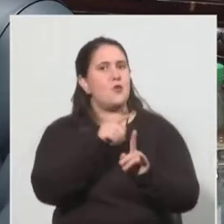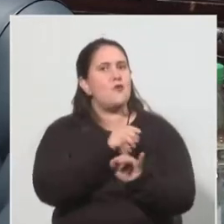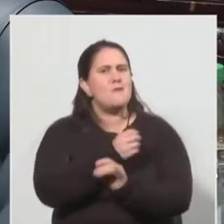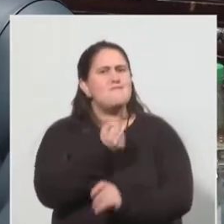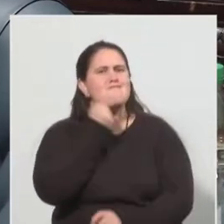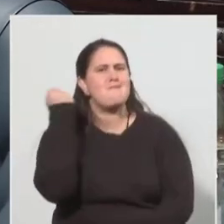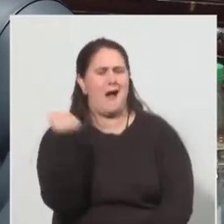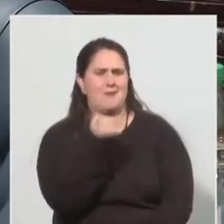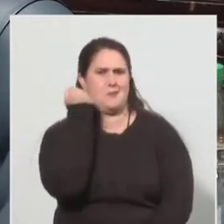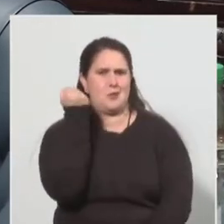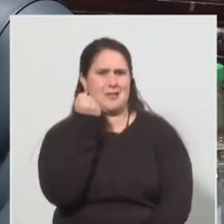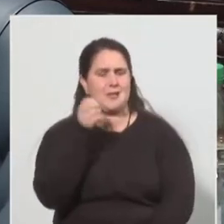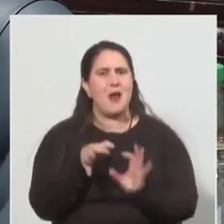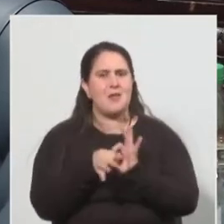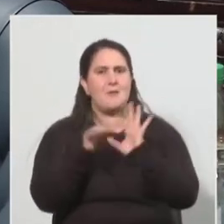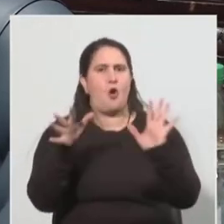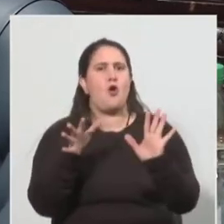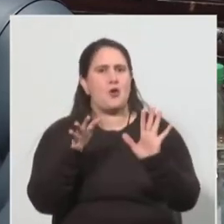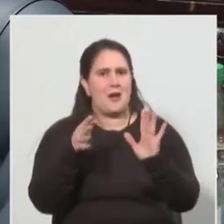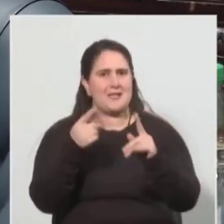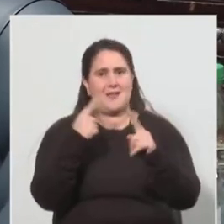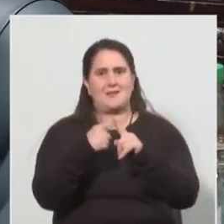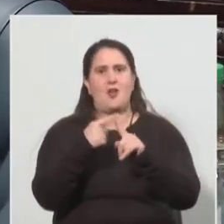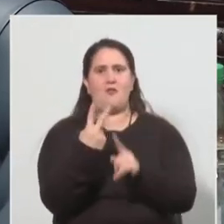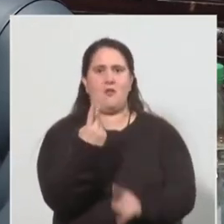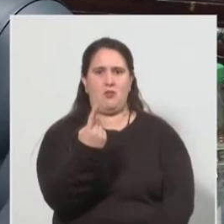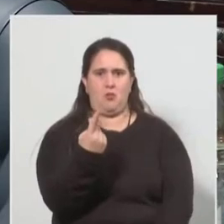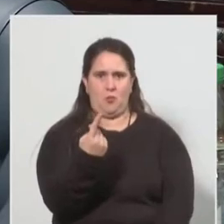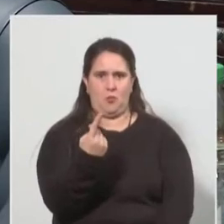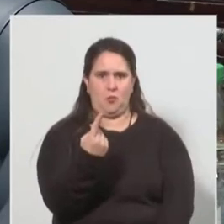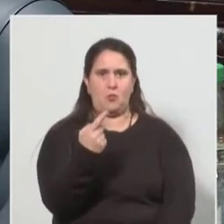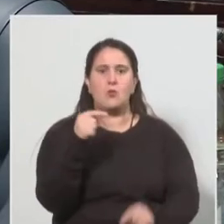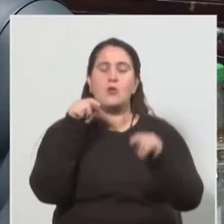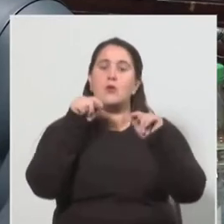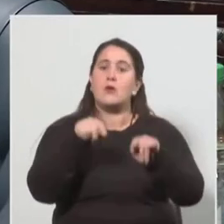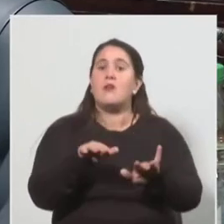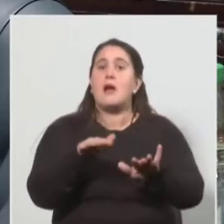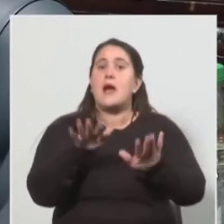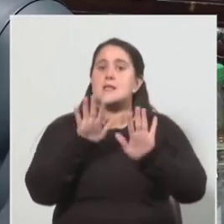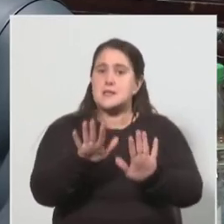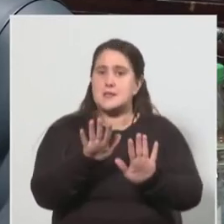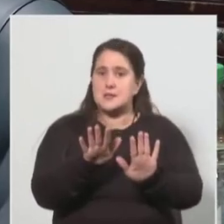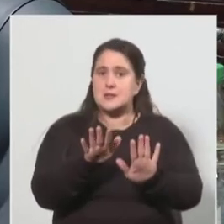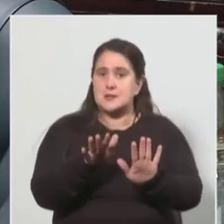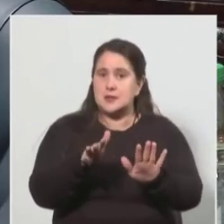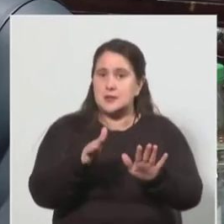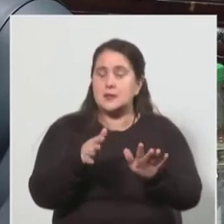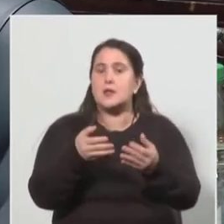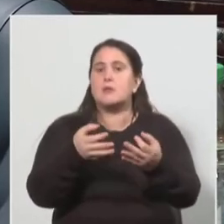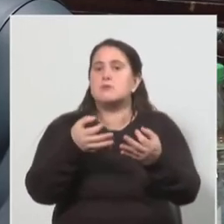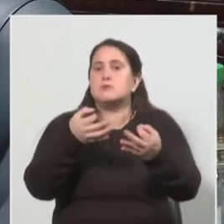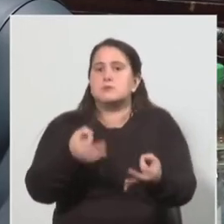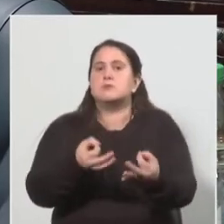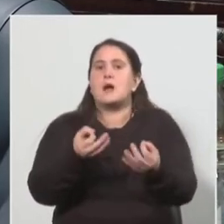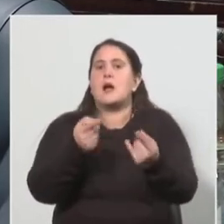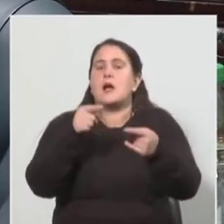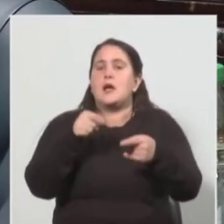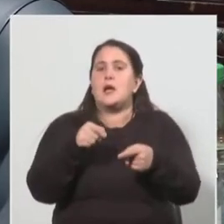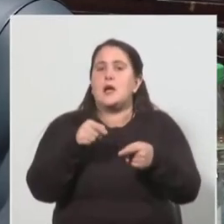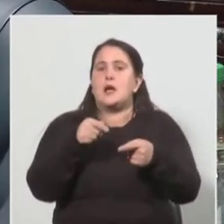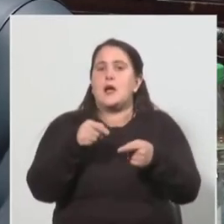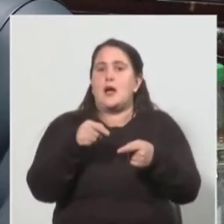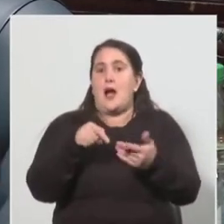clave para las democracias del siglo XXI. Y esto es así especialmente en